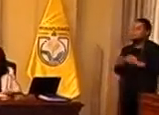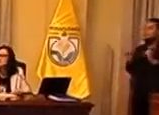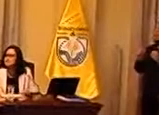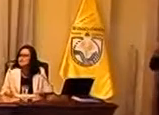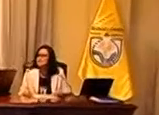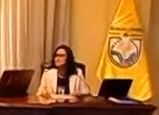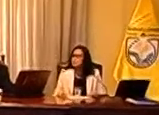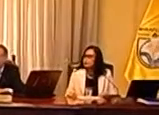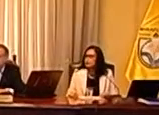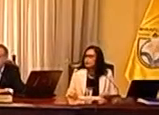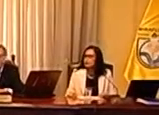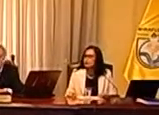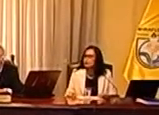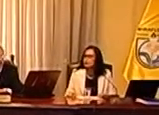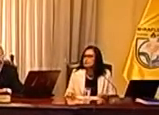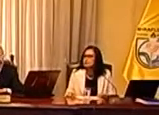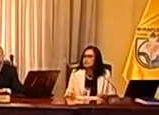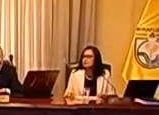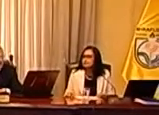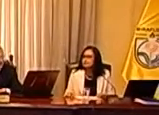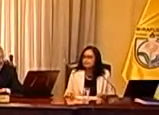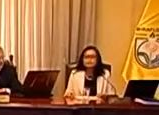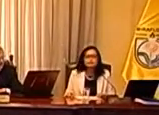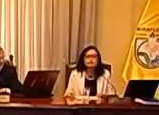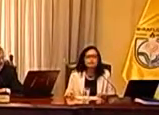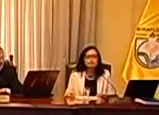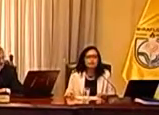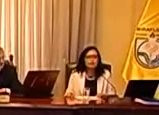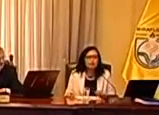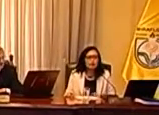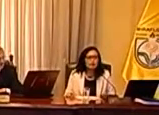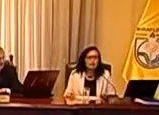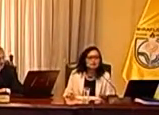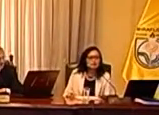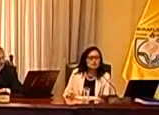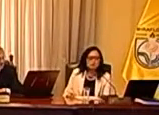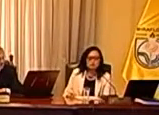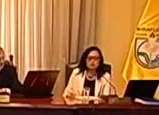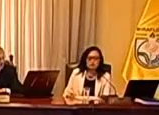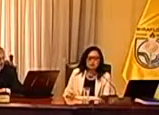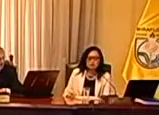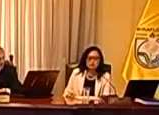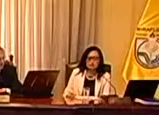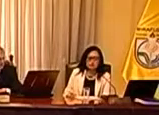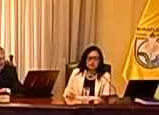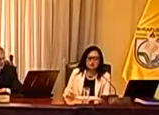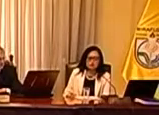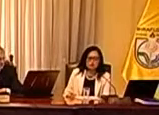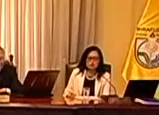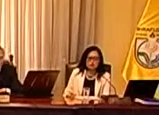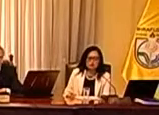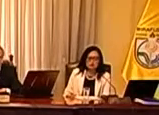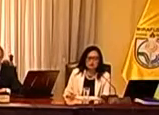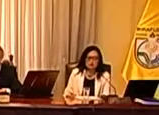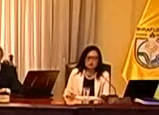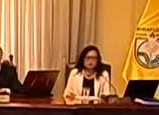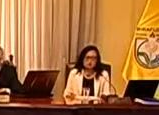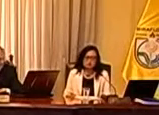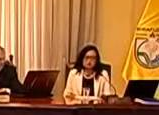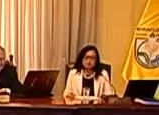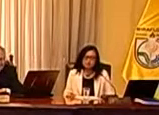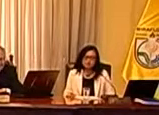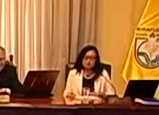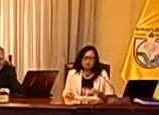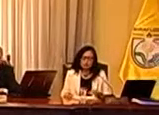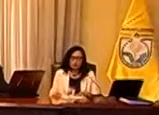¿Algún informe en mesa, alguna regidora o algún regidor que quiera hacer uso de la palabra, presentar un informe? No teniendo